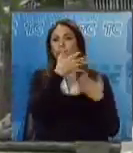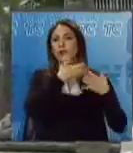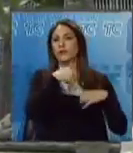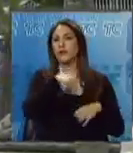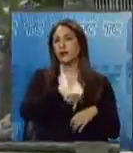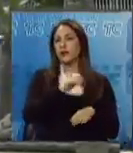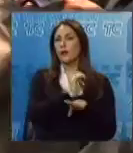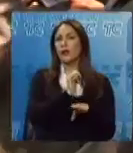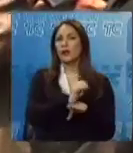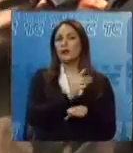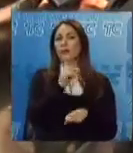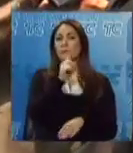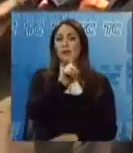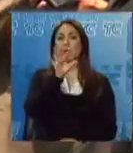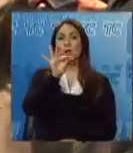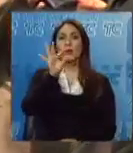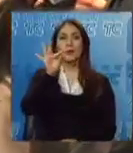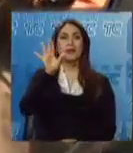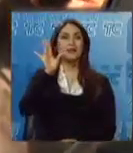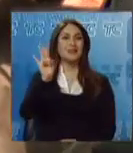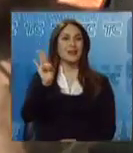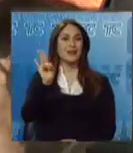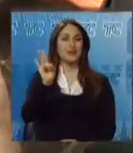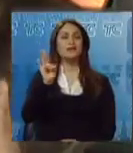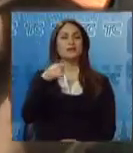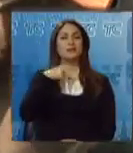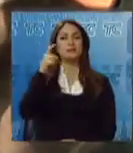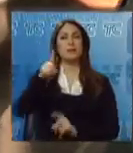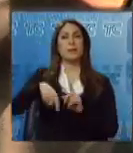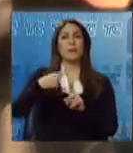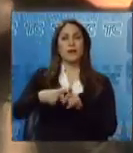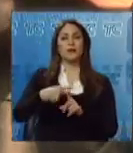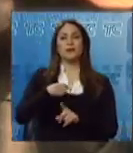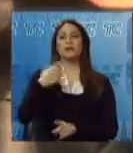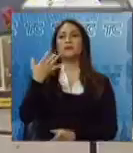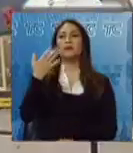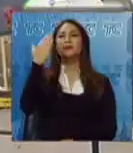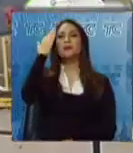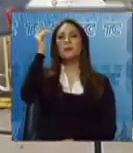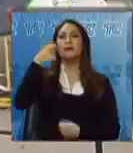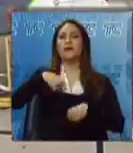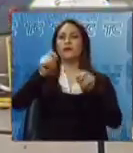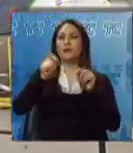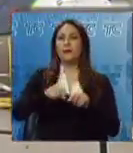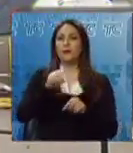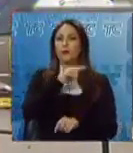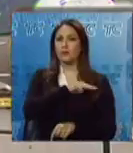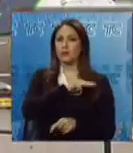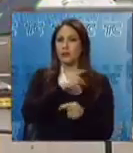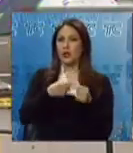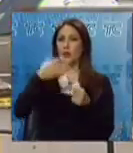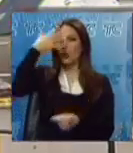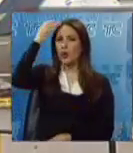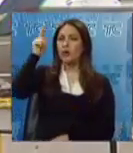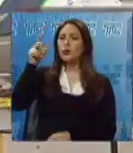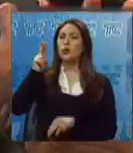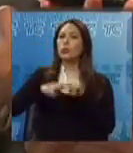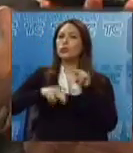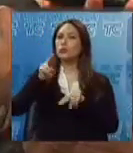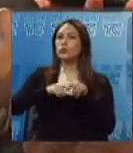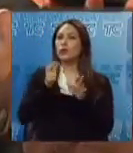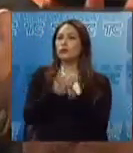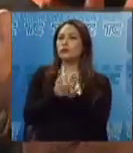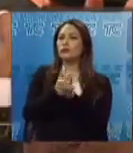el país desde 1987. Piden además un análisis profundo del contrato que firmó el municipio de Quito para la construcción del metro.